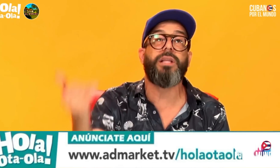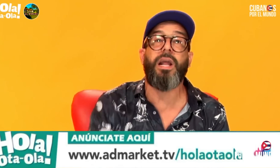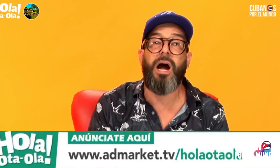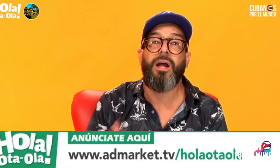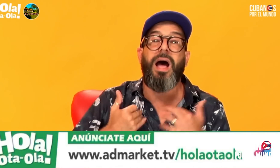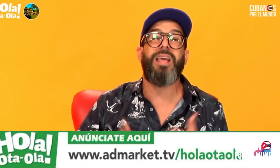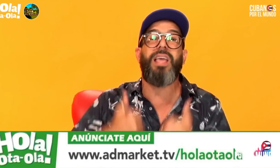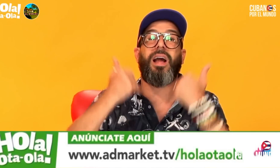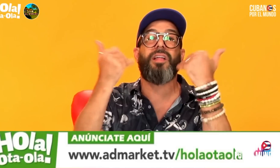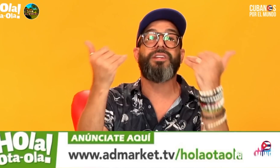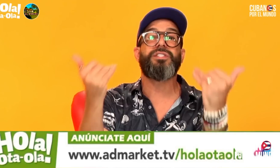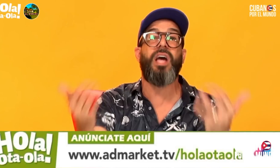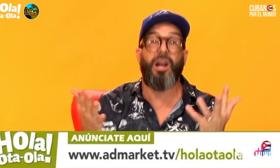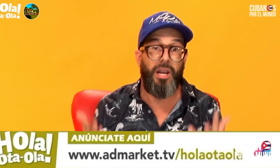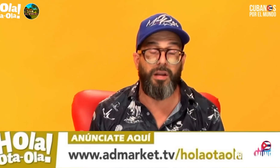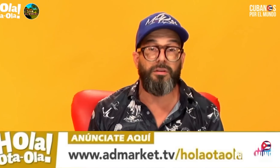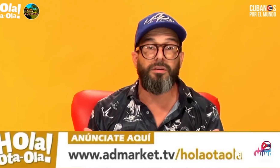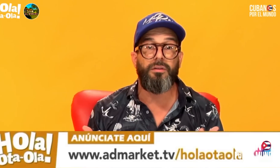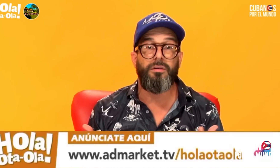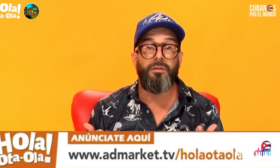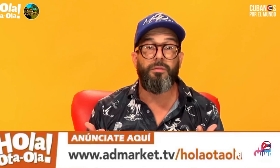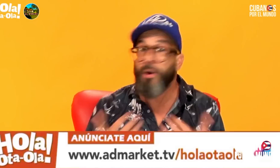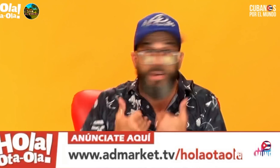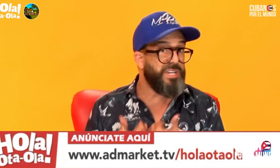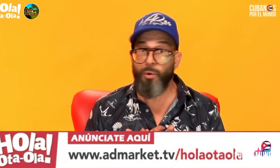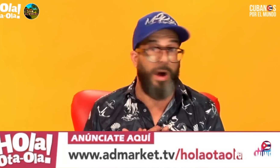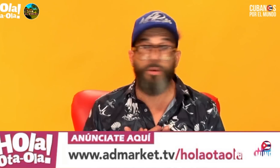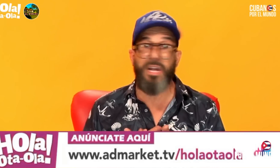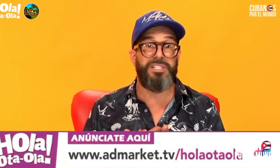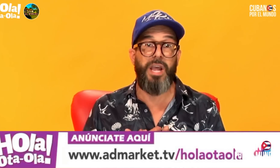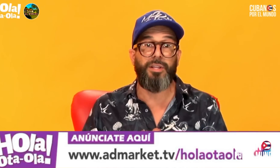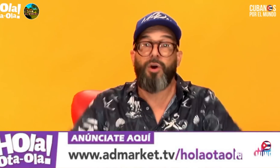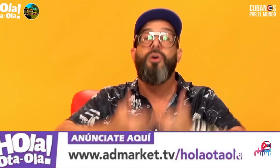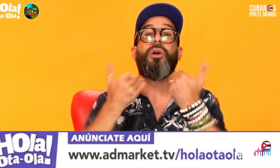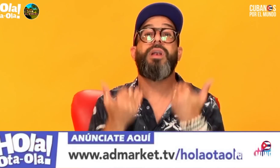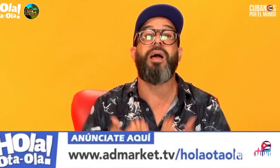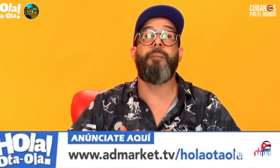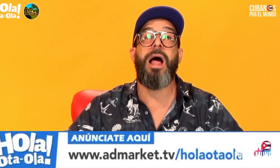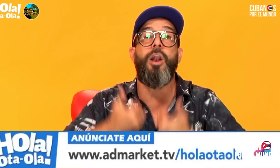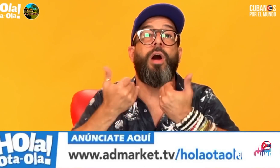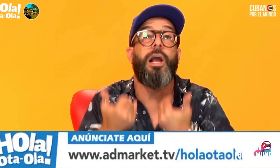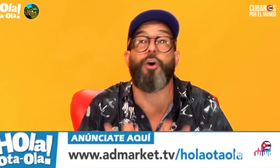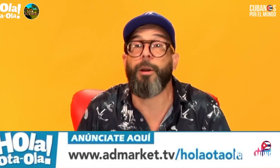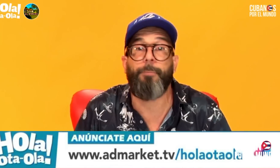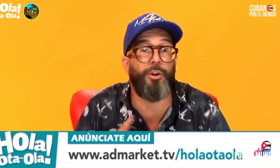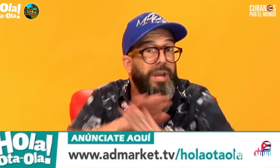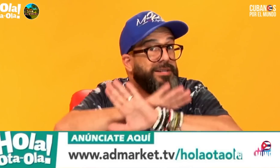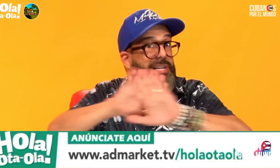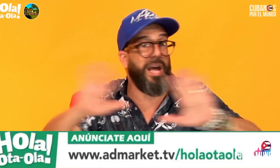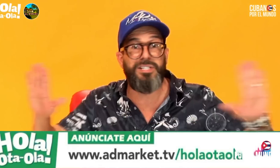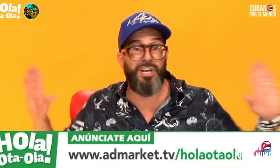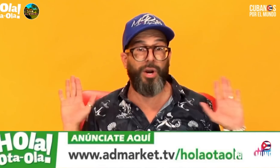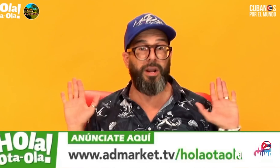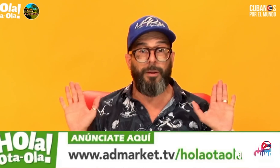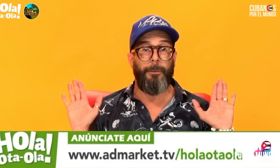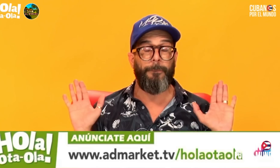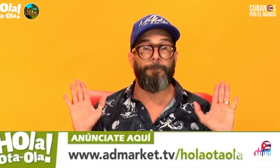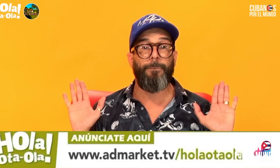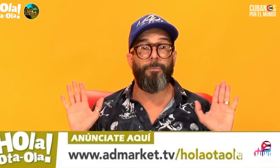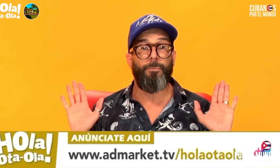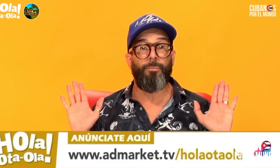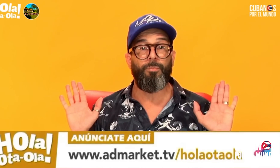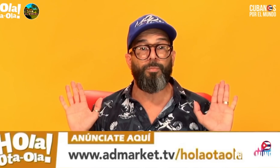una bandera. Hay que agradecerle. Pero ese cubano está haciendo nada más lo que le corresponde hacer, señores.